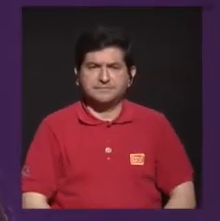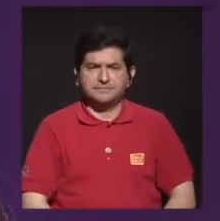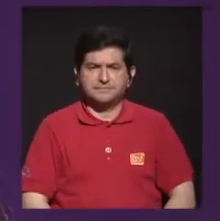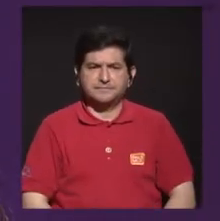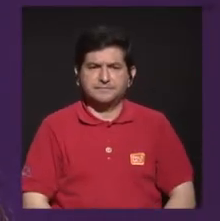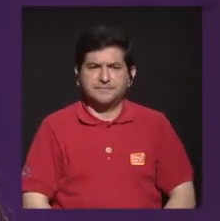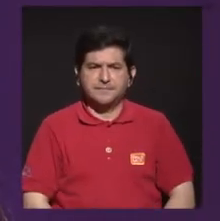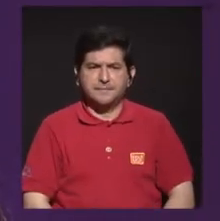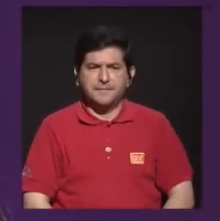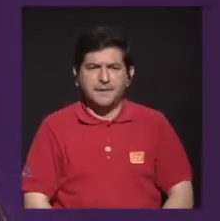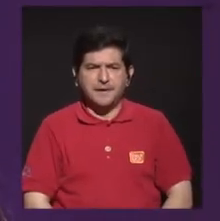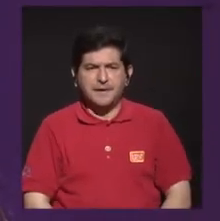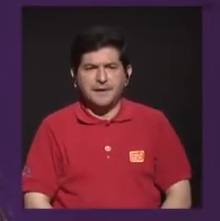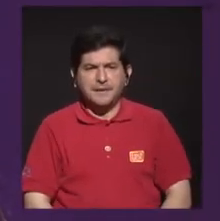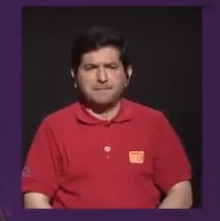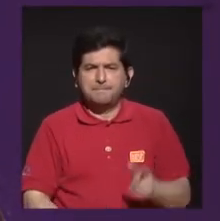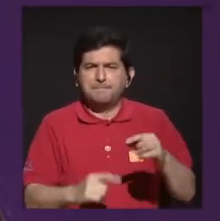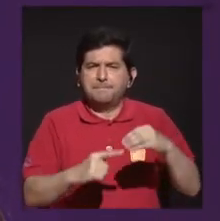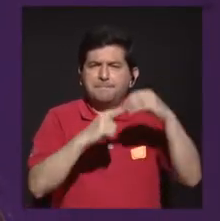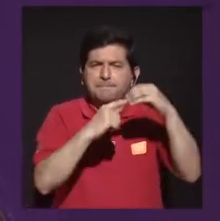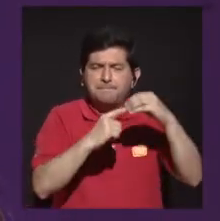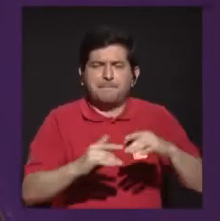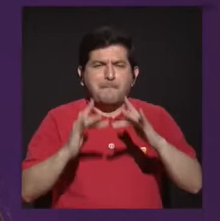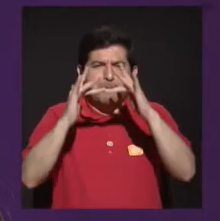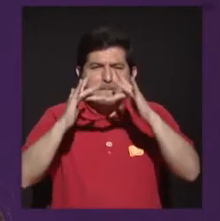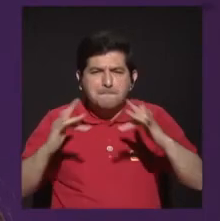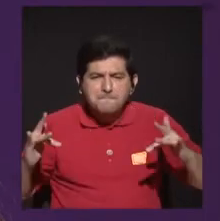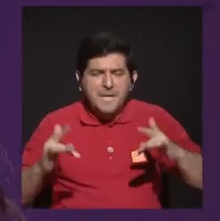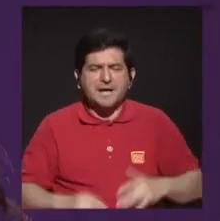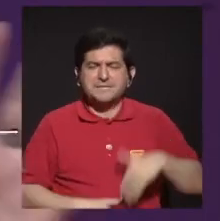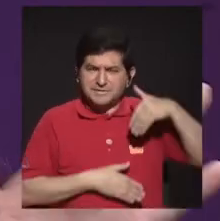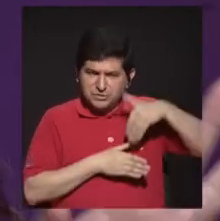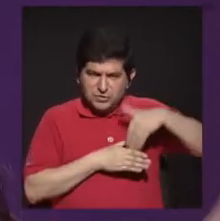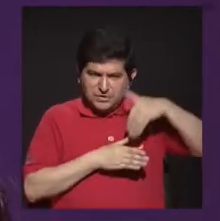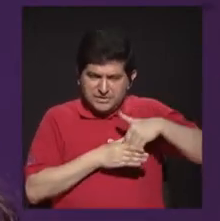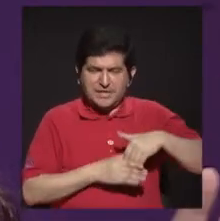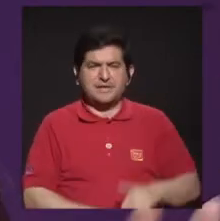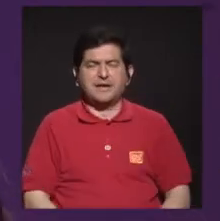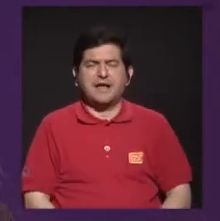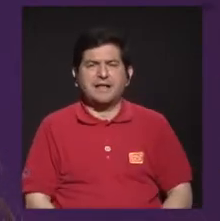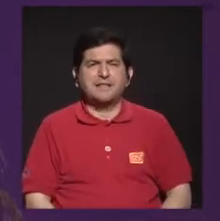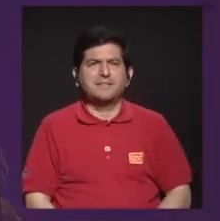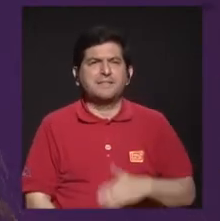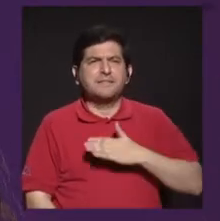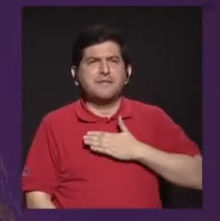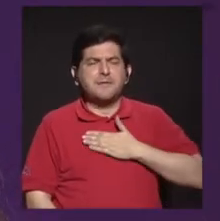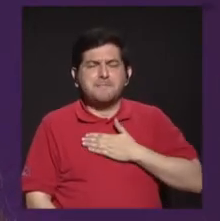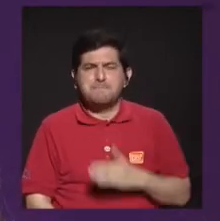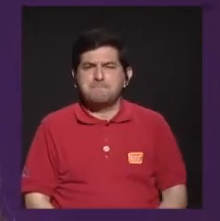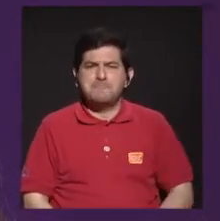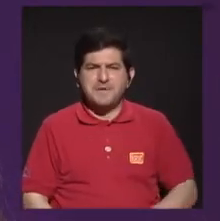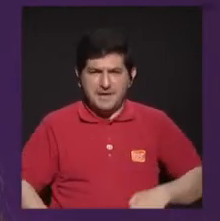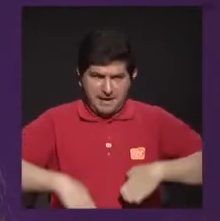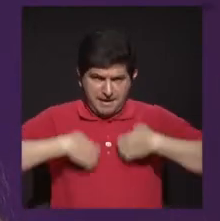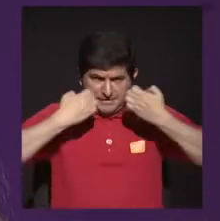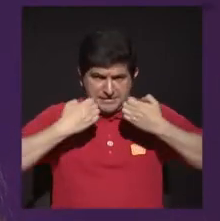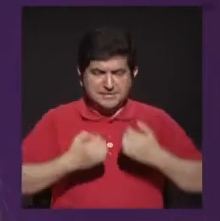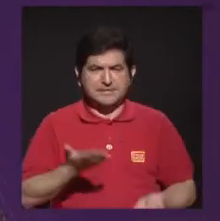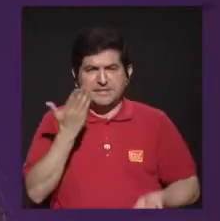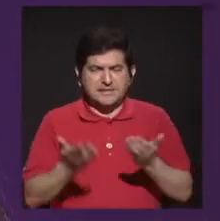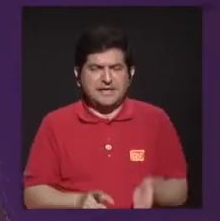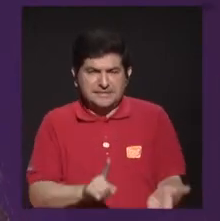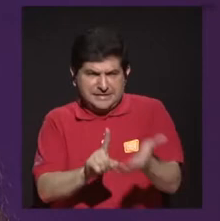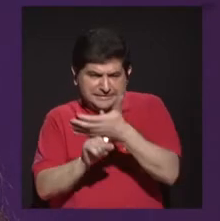Más que todo el vacío, un vacío interno, un vacío inexistencial que se apoderaba de